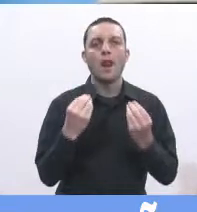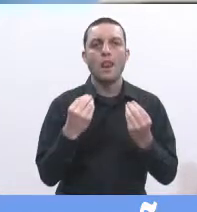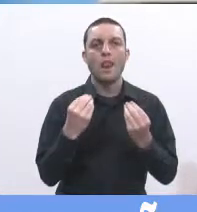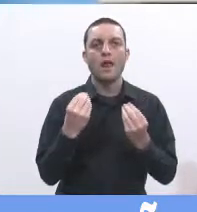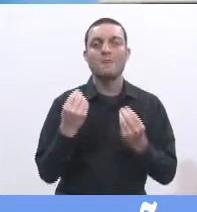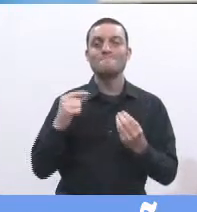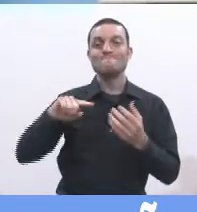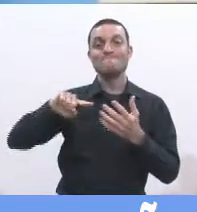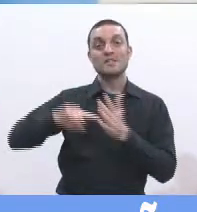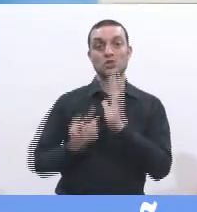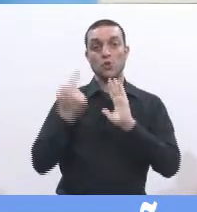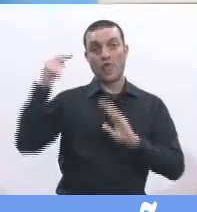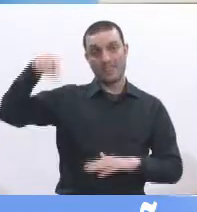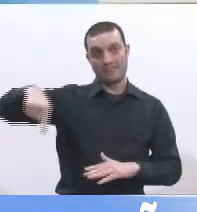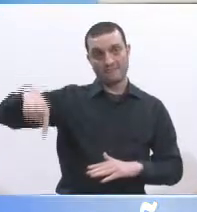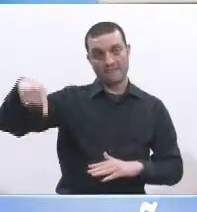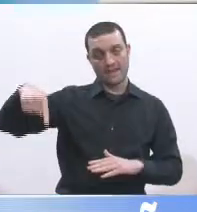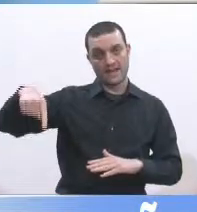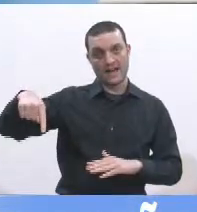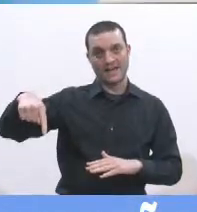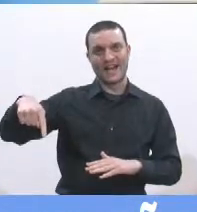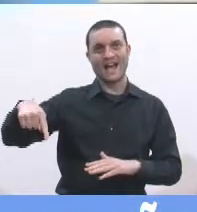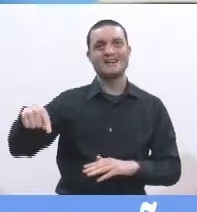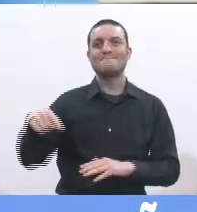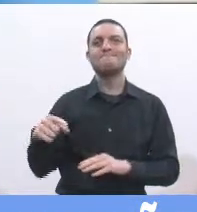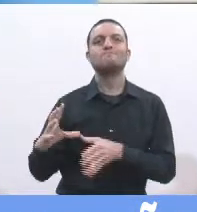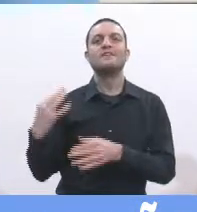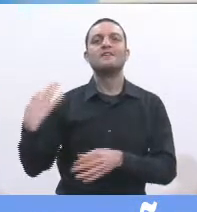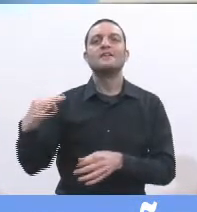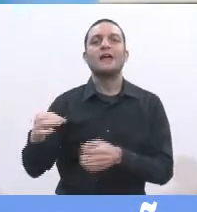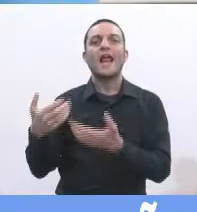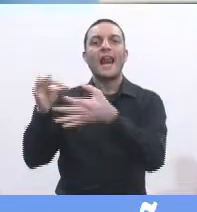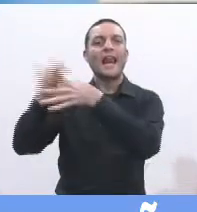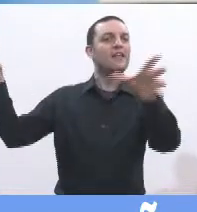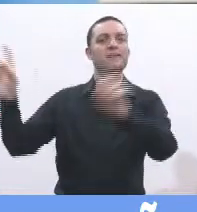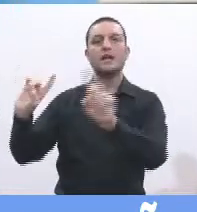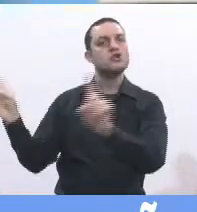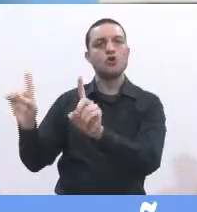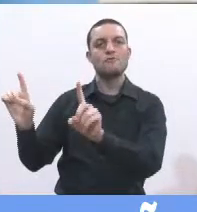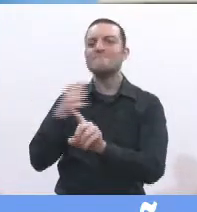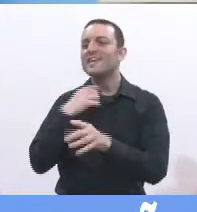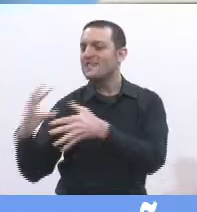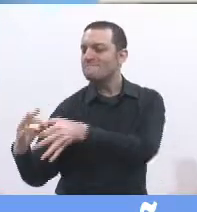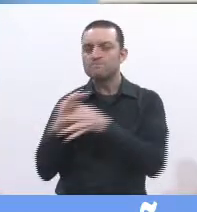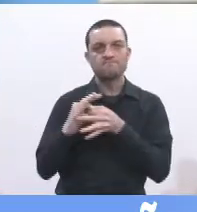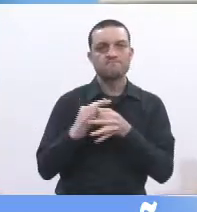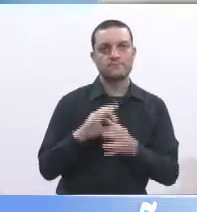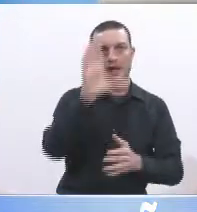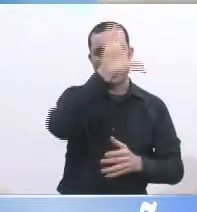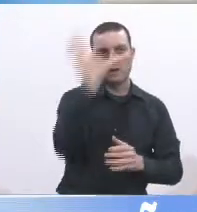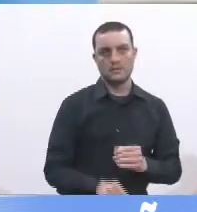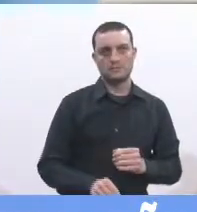Aires. Miren, por más que la aprueben con los 41 votos, hay algo que queda claro. Este proyecto de ley